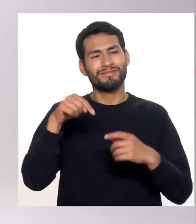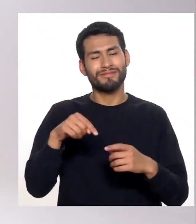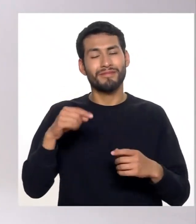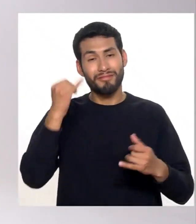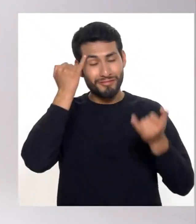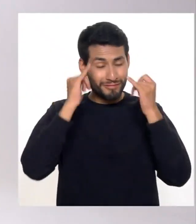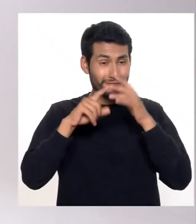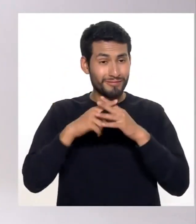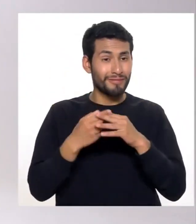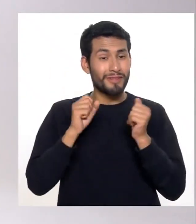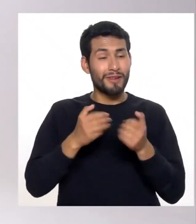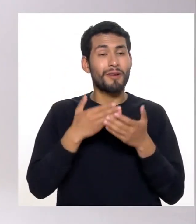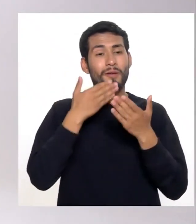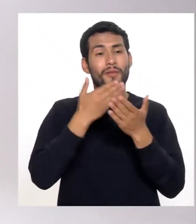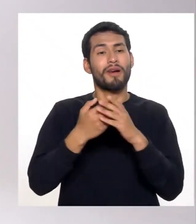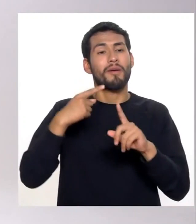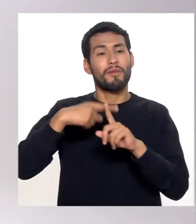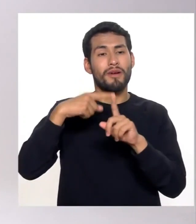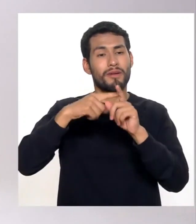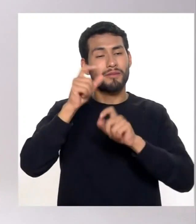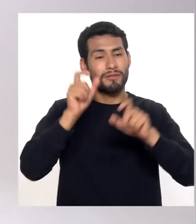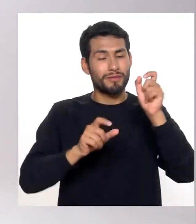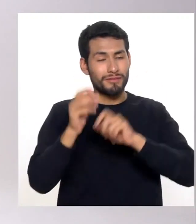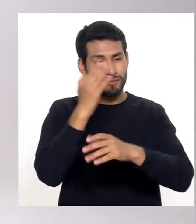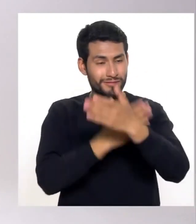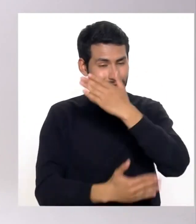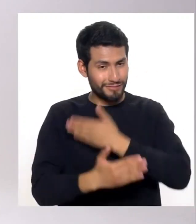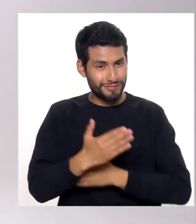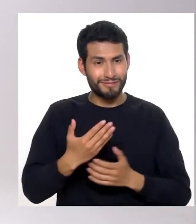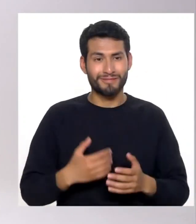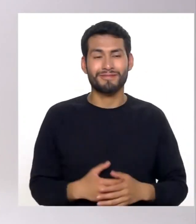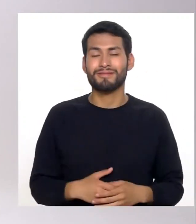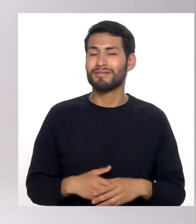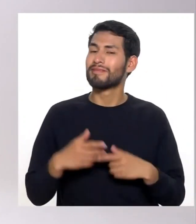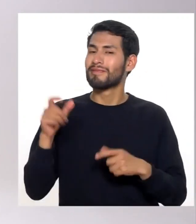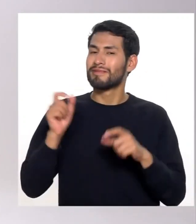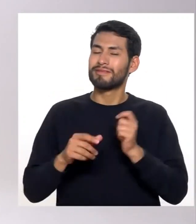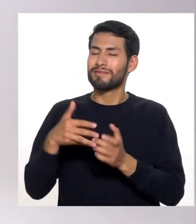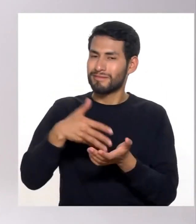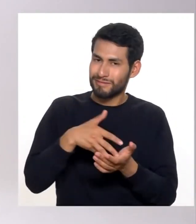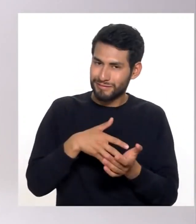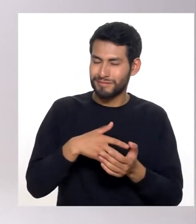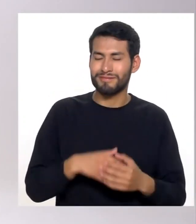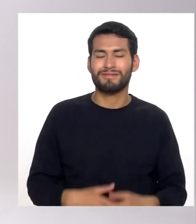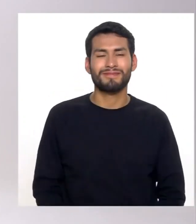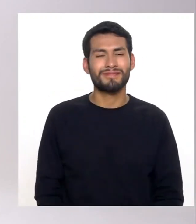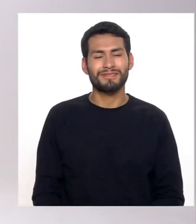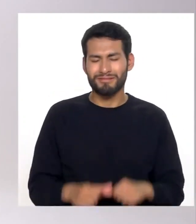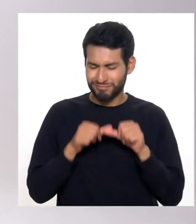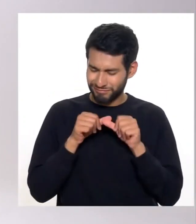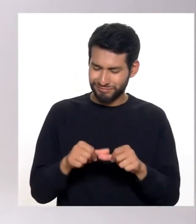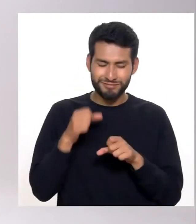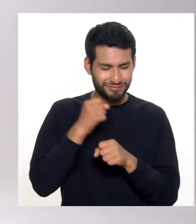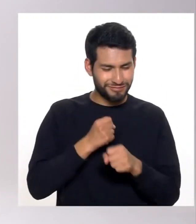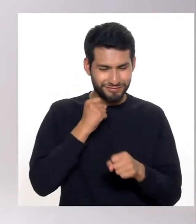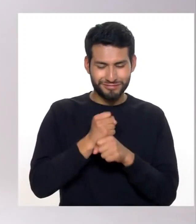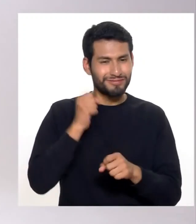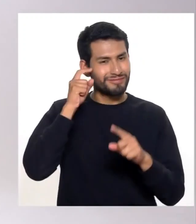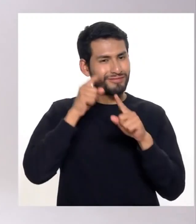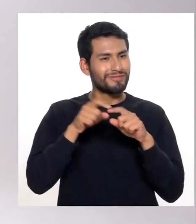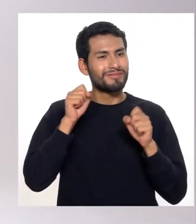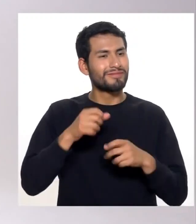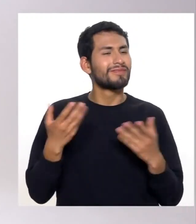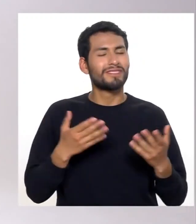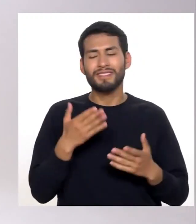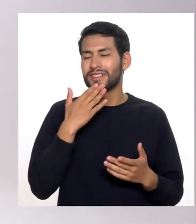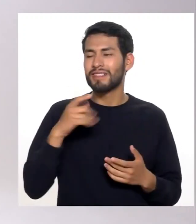Saludamos estas iniciativas que impactan positivamente en las personas con discapacidad y poblaciones vulnerables. Sigamos trabajando en